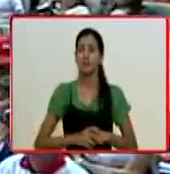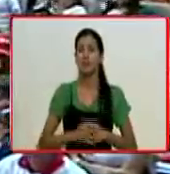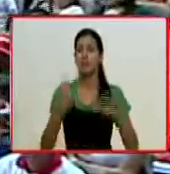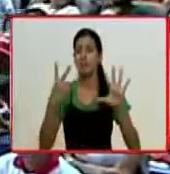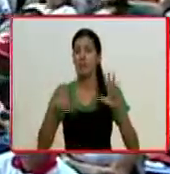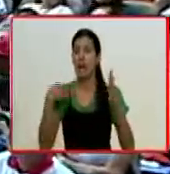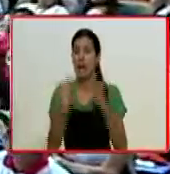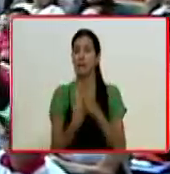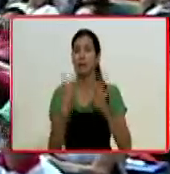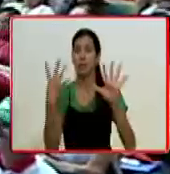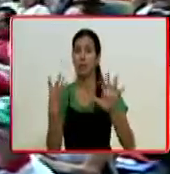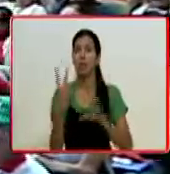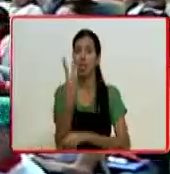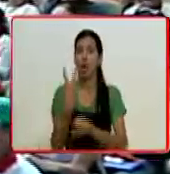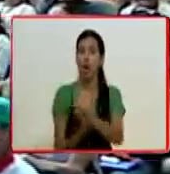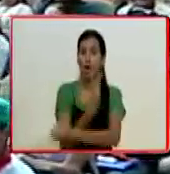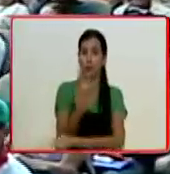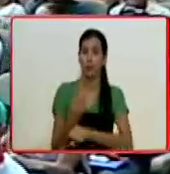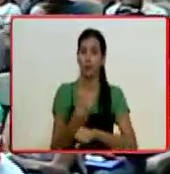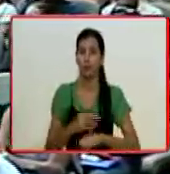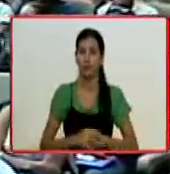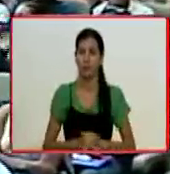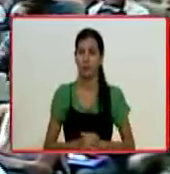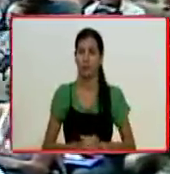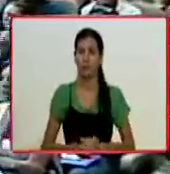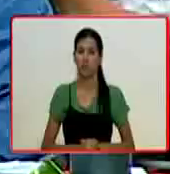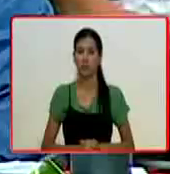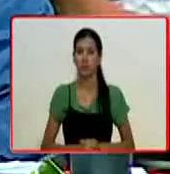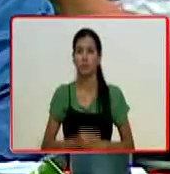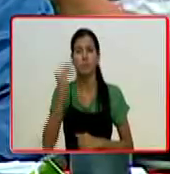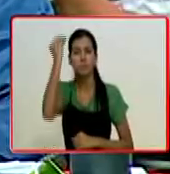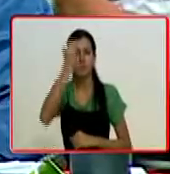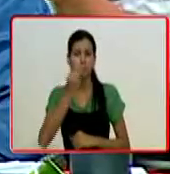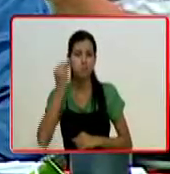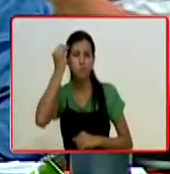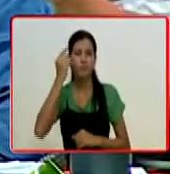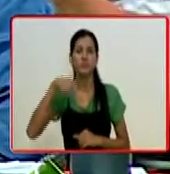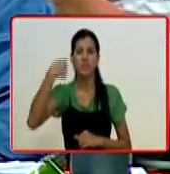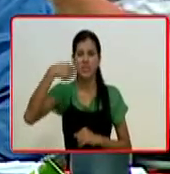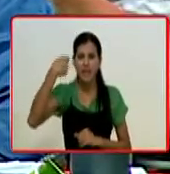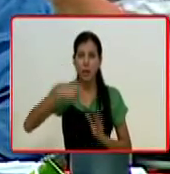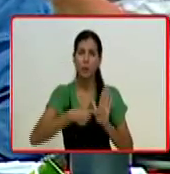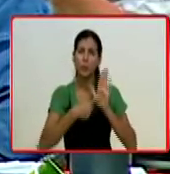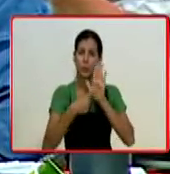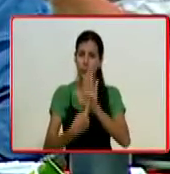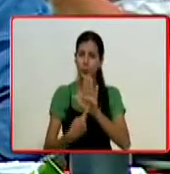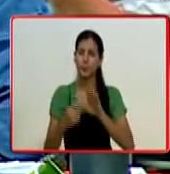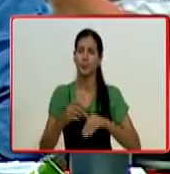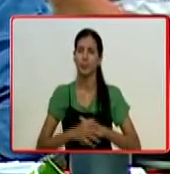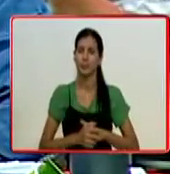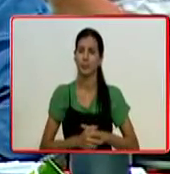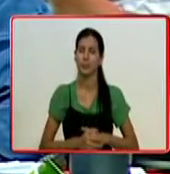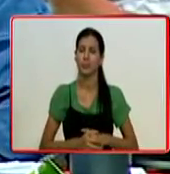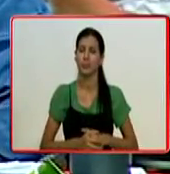7 a 9, 2 horas. Con sus análisis, sus videos